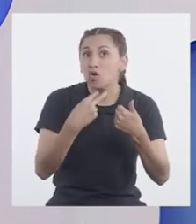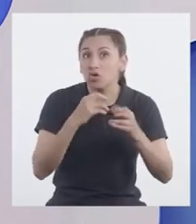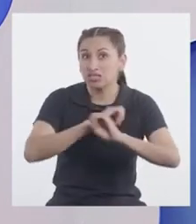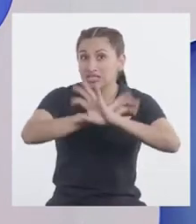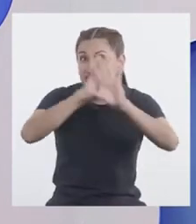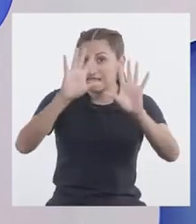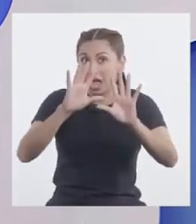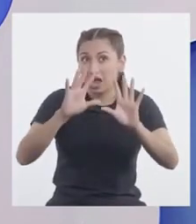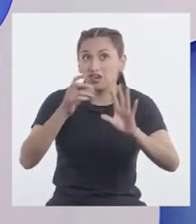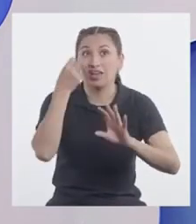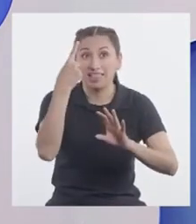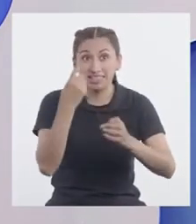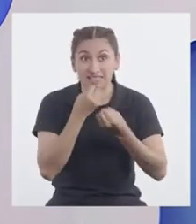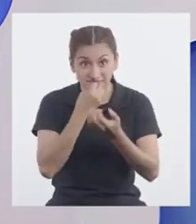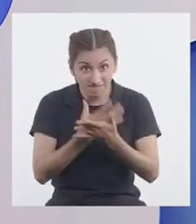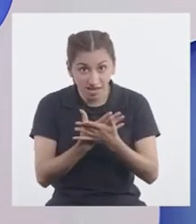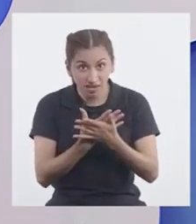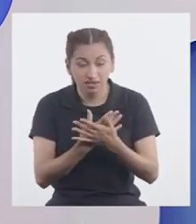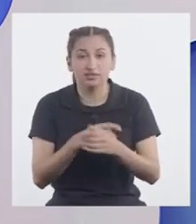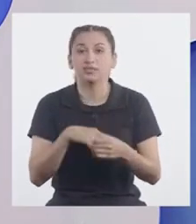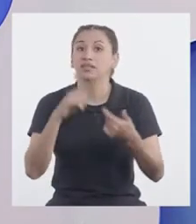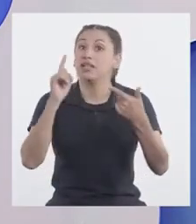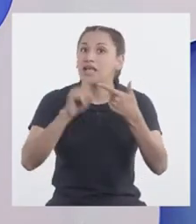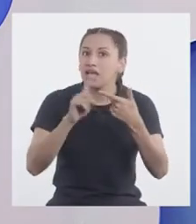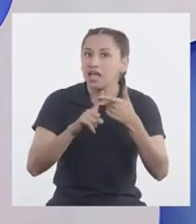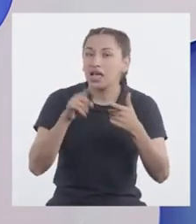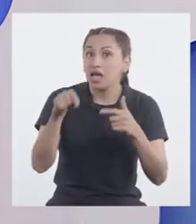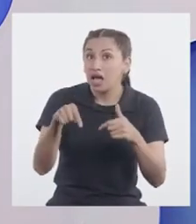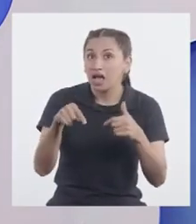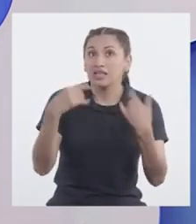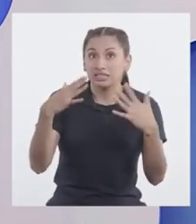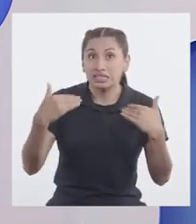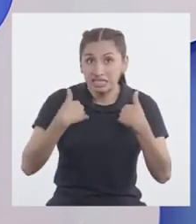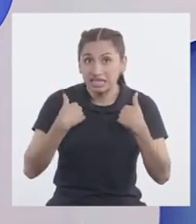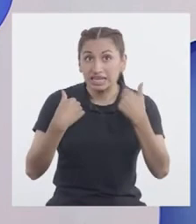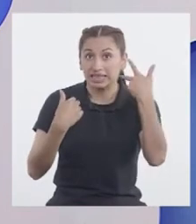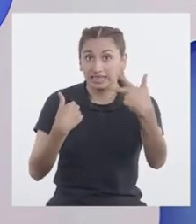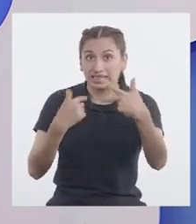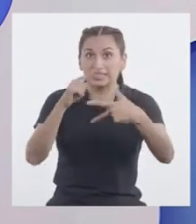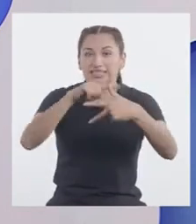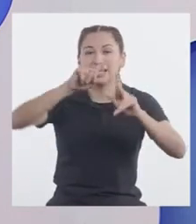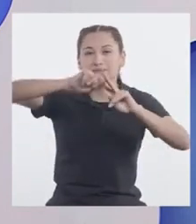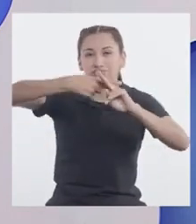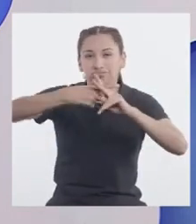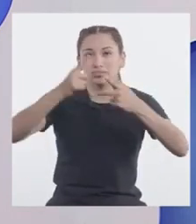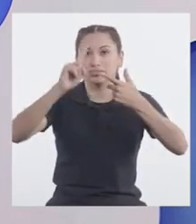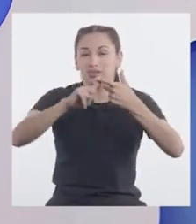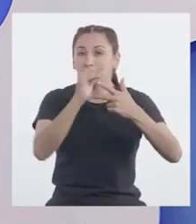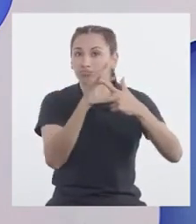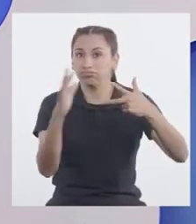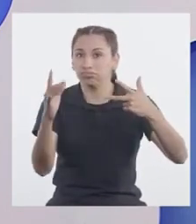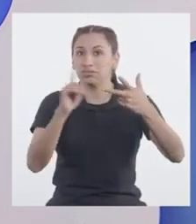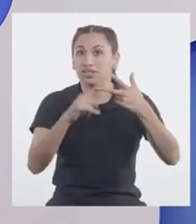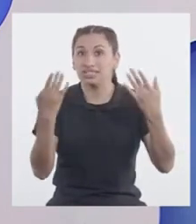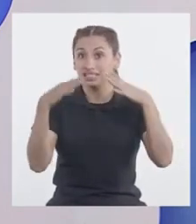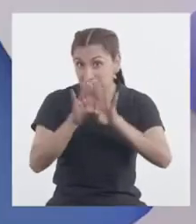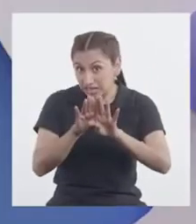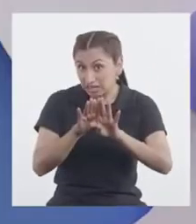podcast. Presenta una estructura que contiene los 3 momentos sugeridos: el inicio, el desarrollo y el